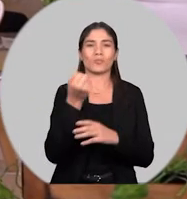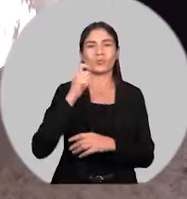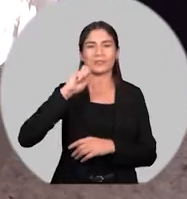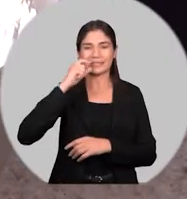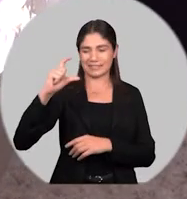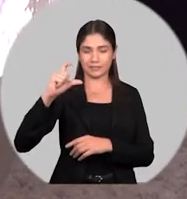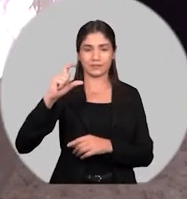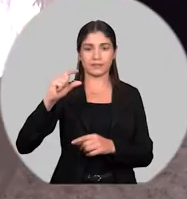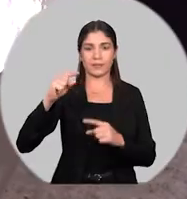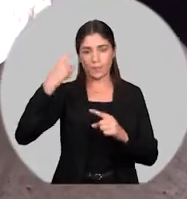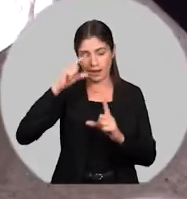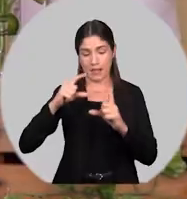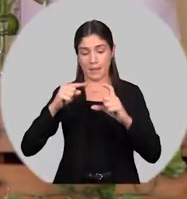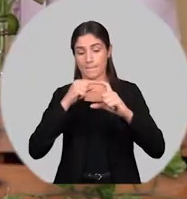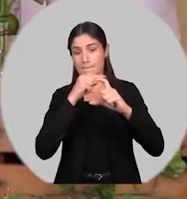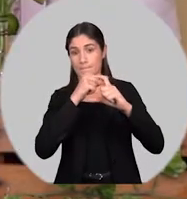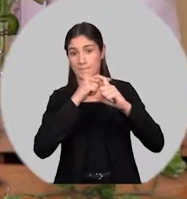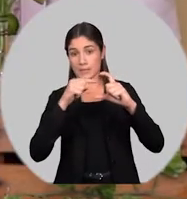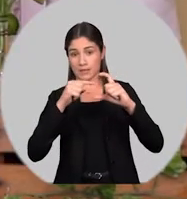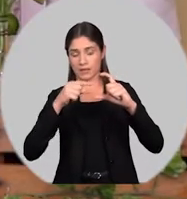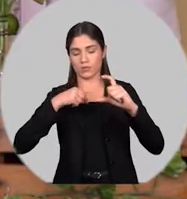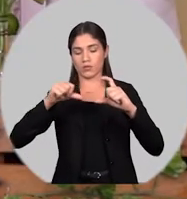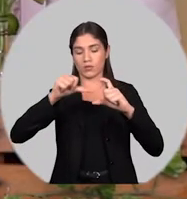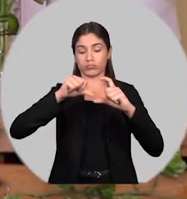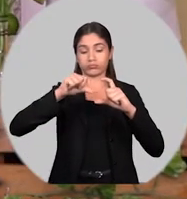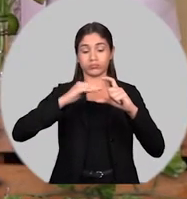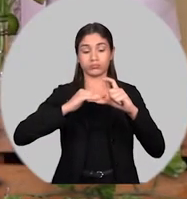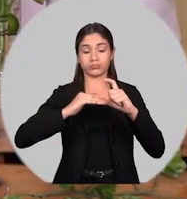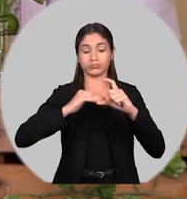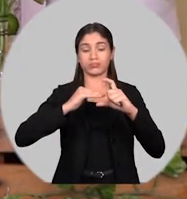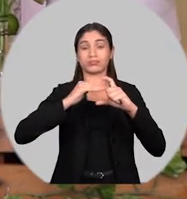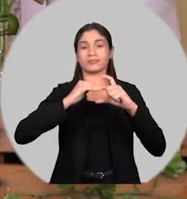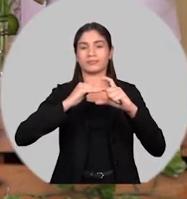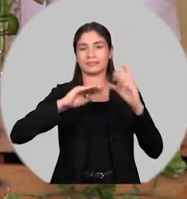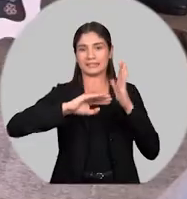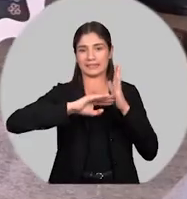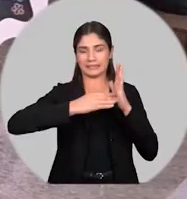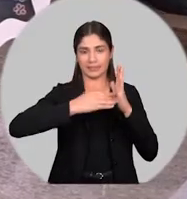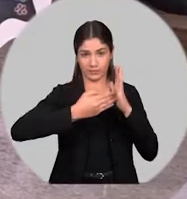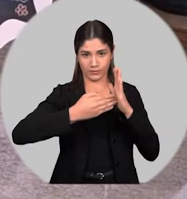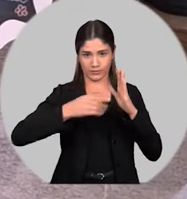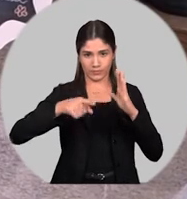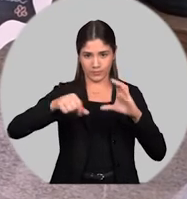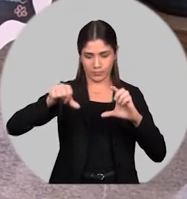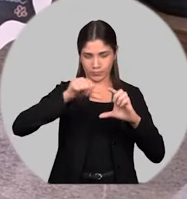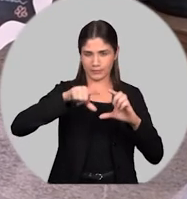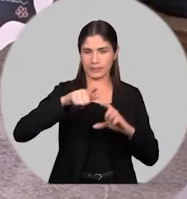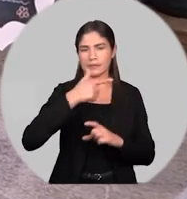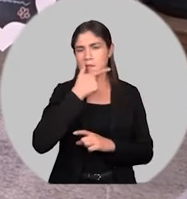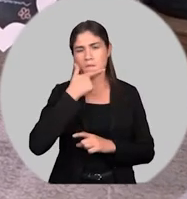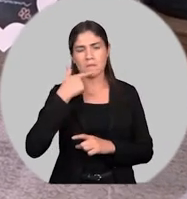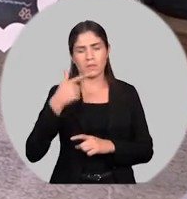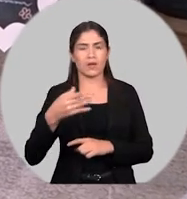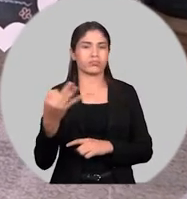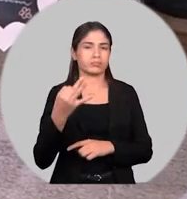Entonces, ven que la mitad del palito más o menos tiene que quedar nuestro relleno. Entonces vamos agregando. Esta